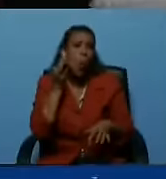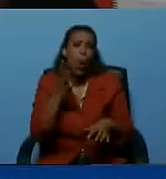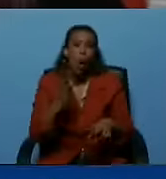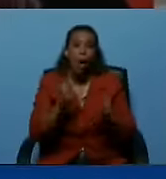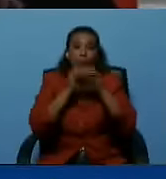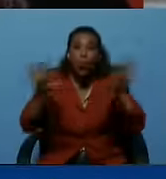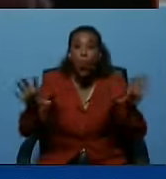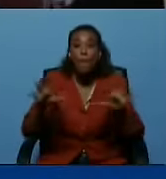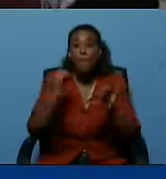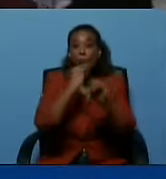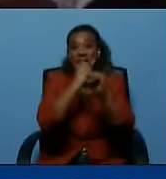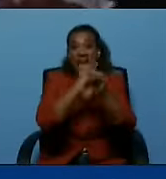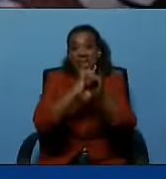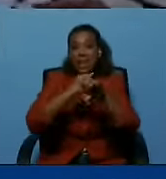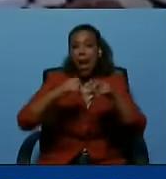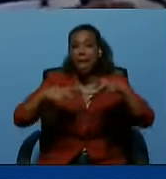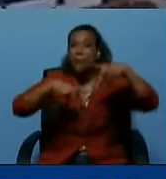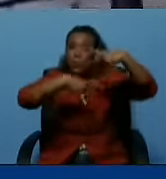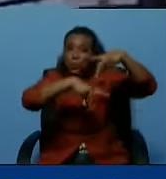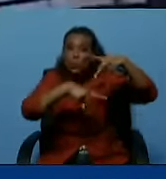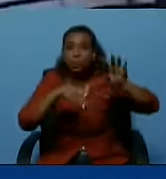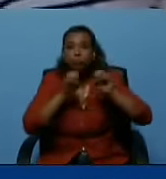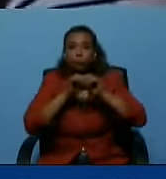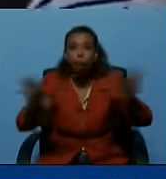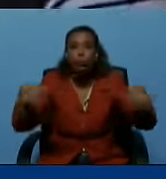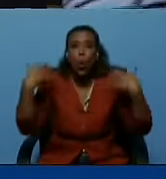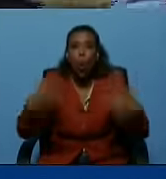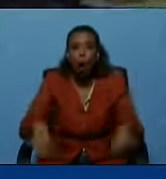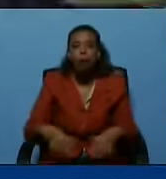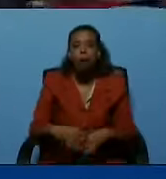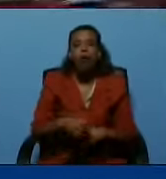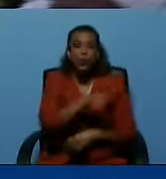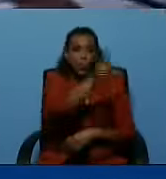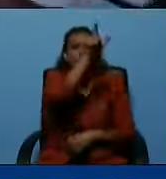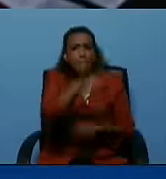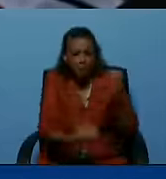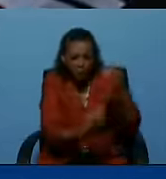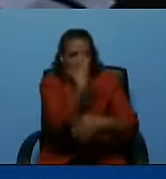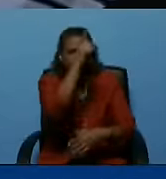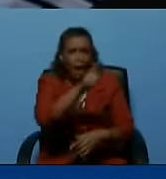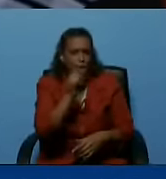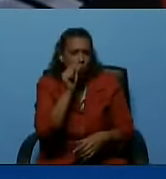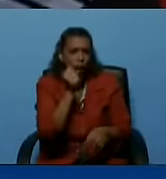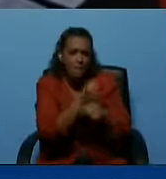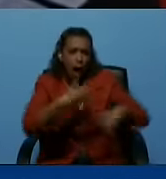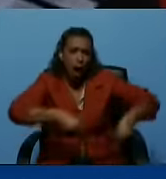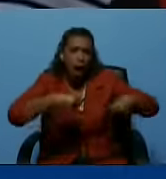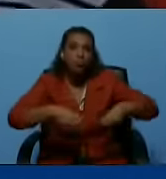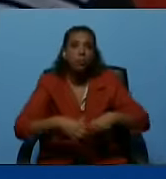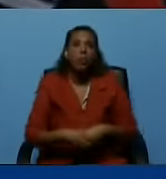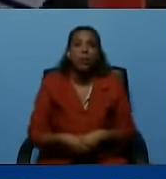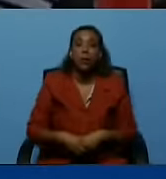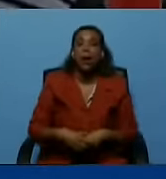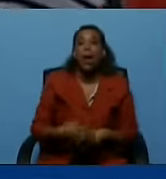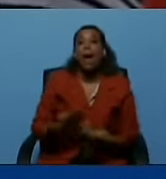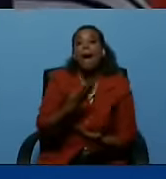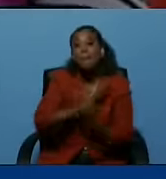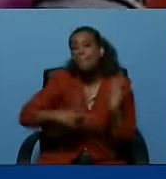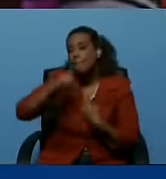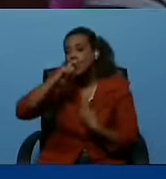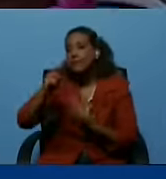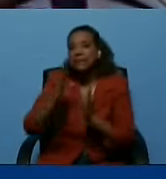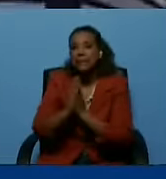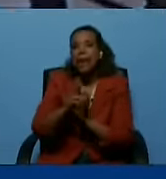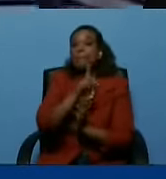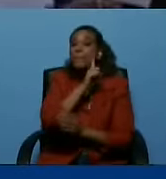redes sociales y precisamente conoces, pues, y eres fundador. Cuéntanos un poco de la experiencia. Bueno, ¿cómo está, mi señor presidente? Mi